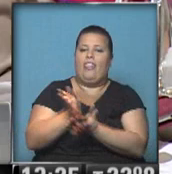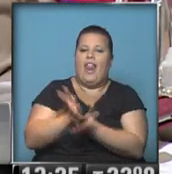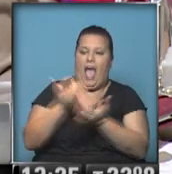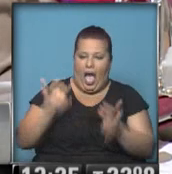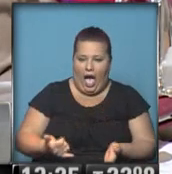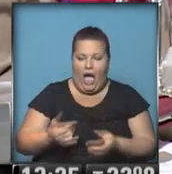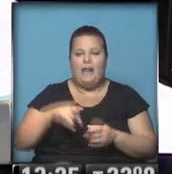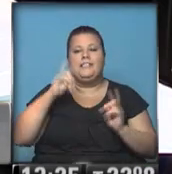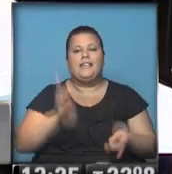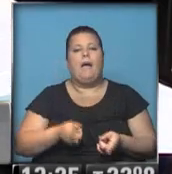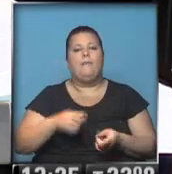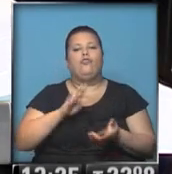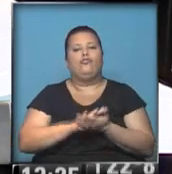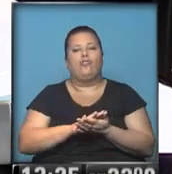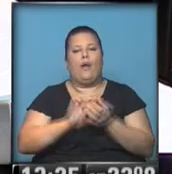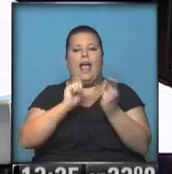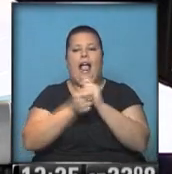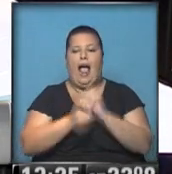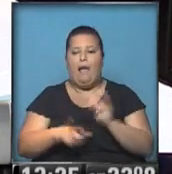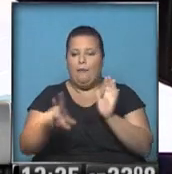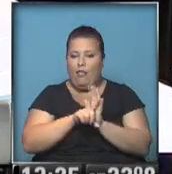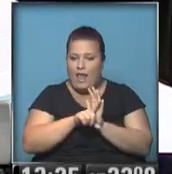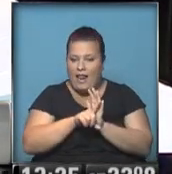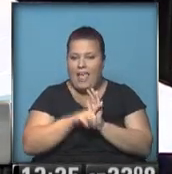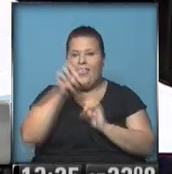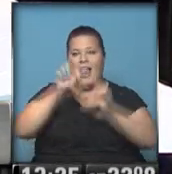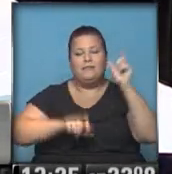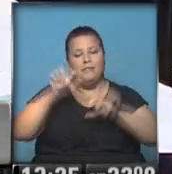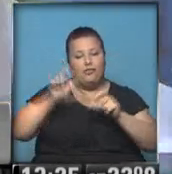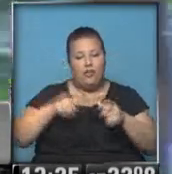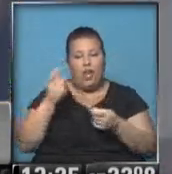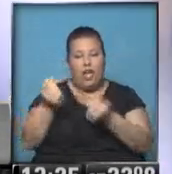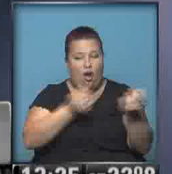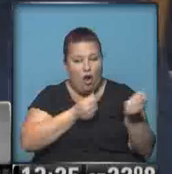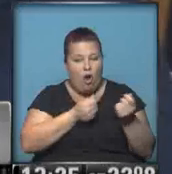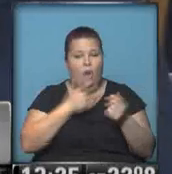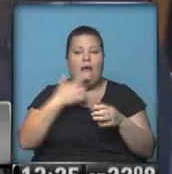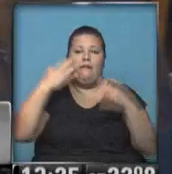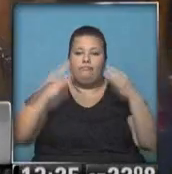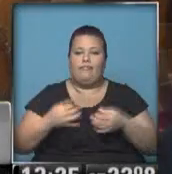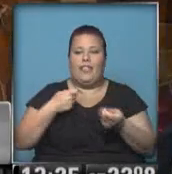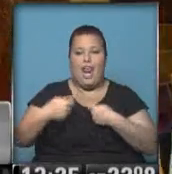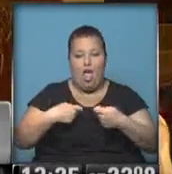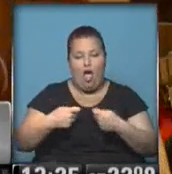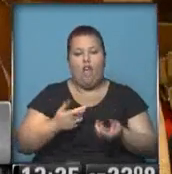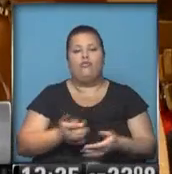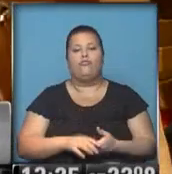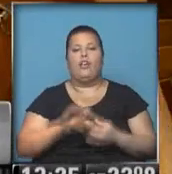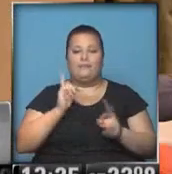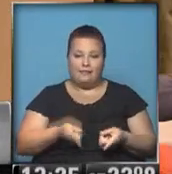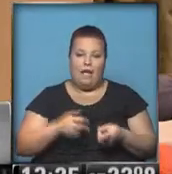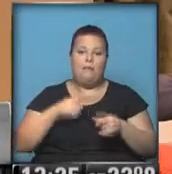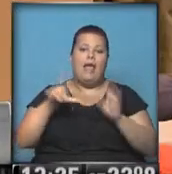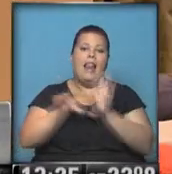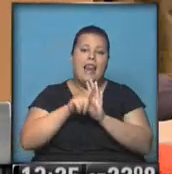derechos, también lo que tiene que ver con las nuevas reformas de las leyes de defensa del consumidor, de lo que es la lealtad comercial y la discutida